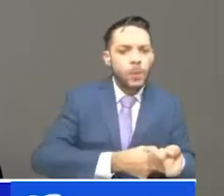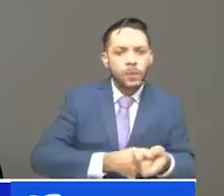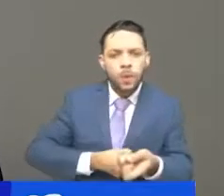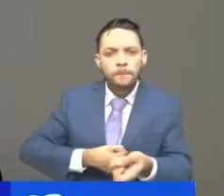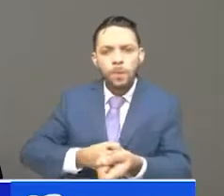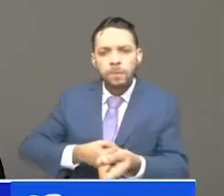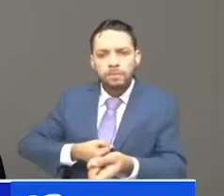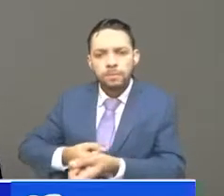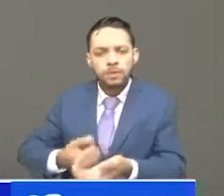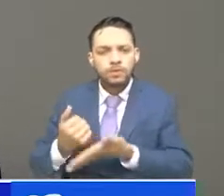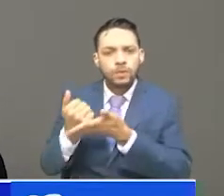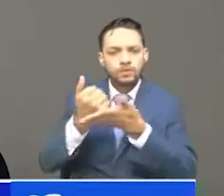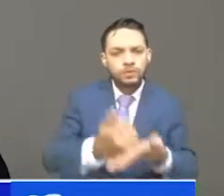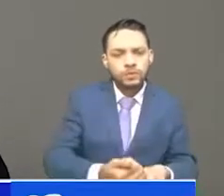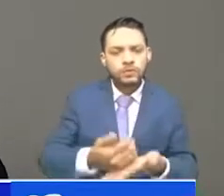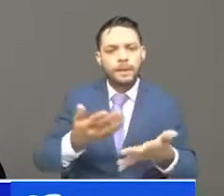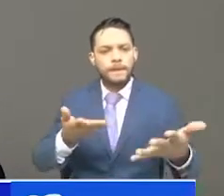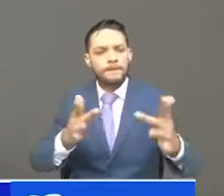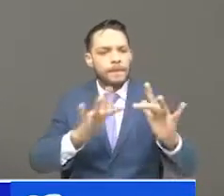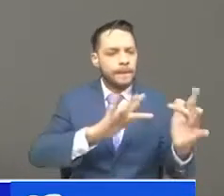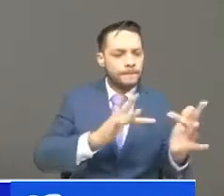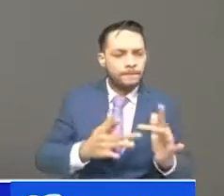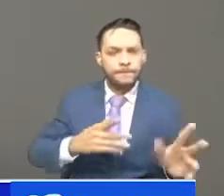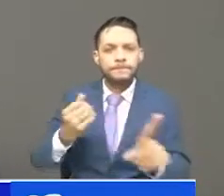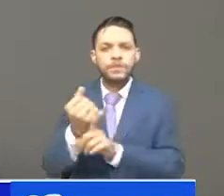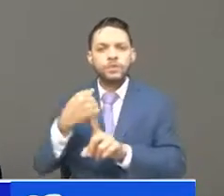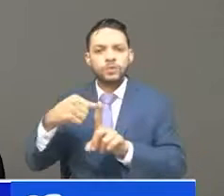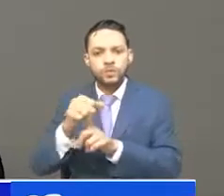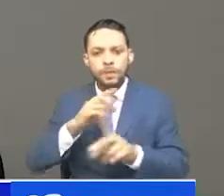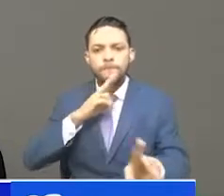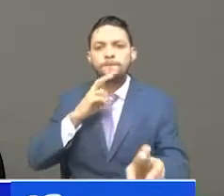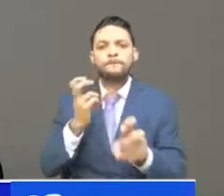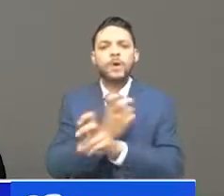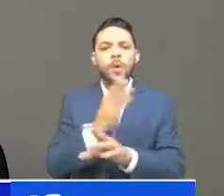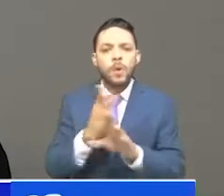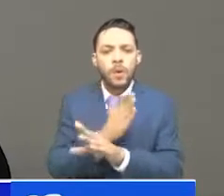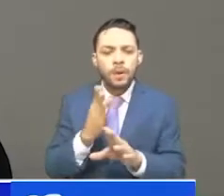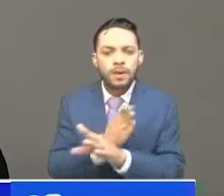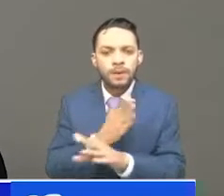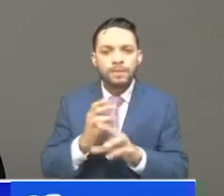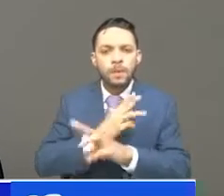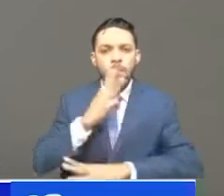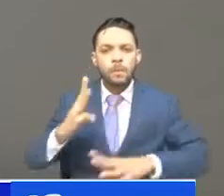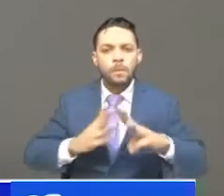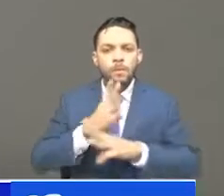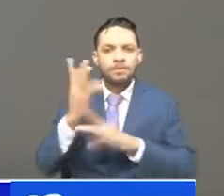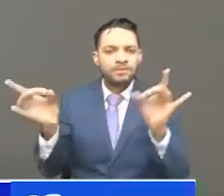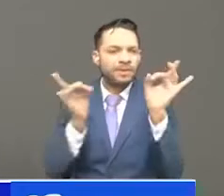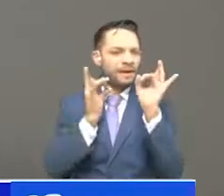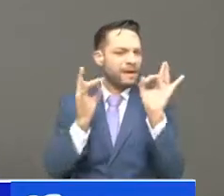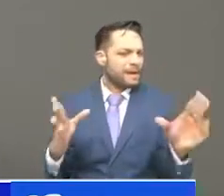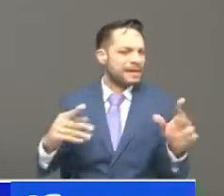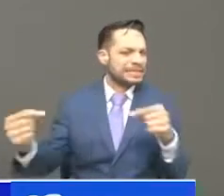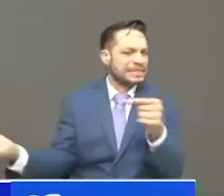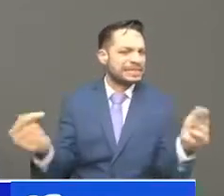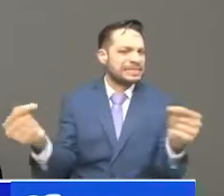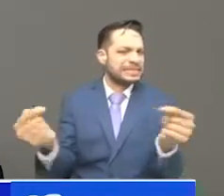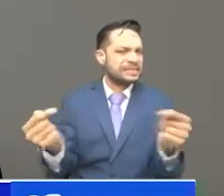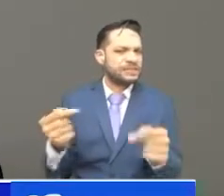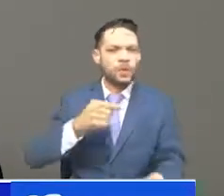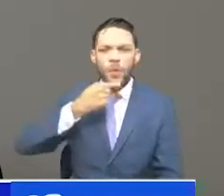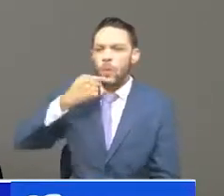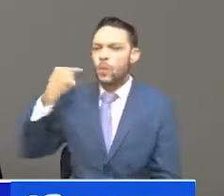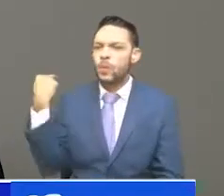crisis social que va acrecentándose, una crisis mundial que la estamos evidenciando en esta tensión entre Rusia